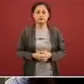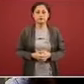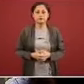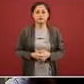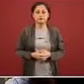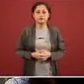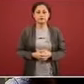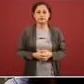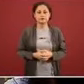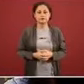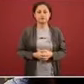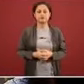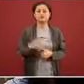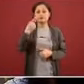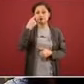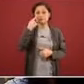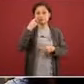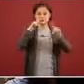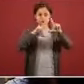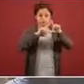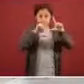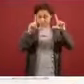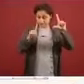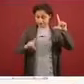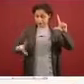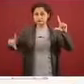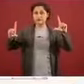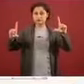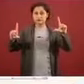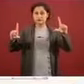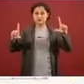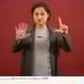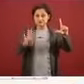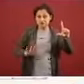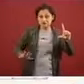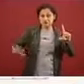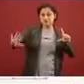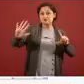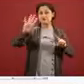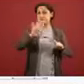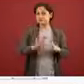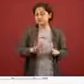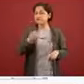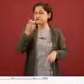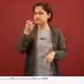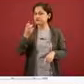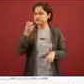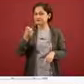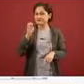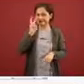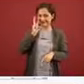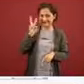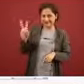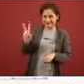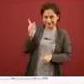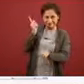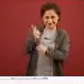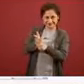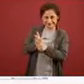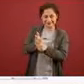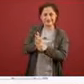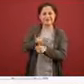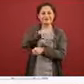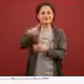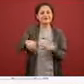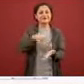Aquí, en una porción muy importante del territorio nacional. Ustedes pueden reconocer por la geografía